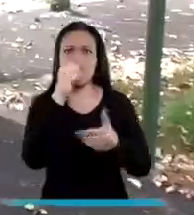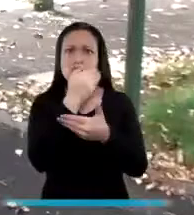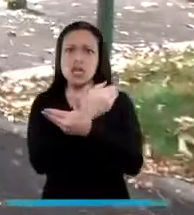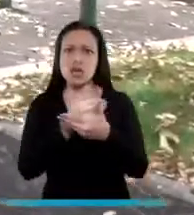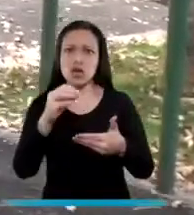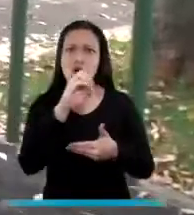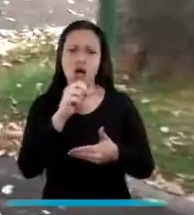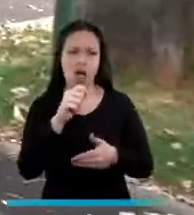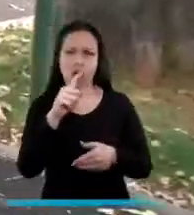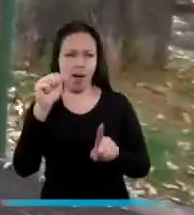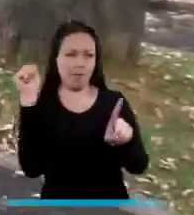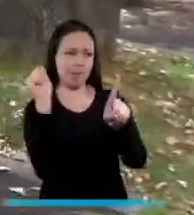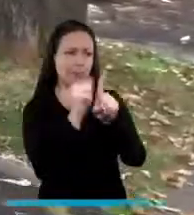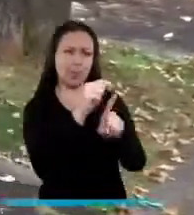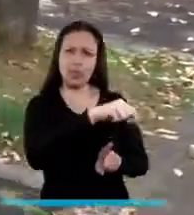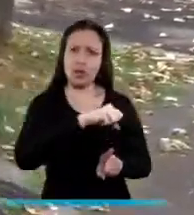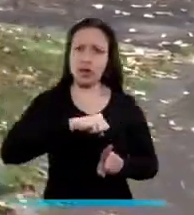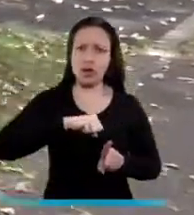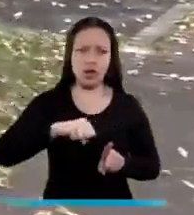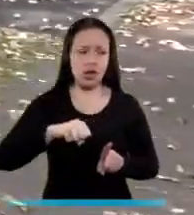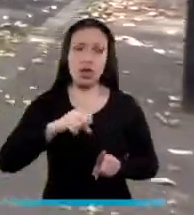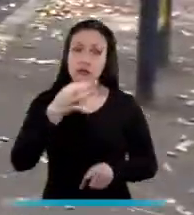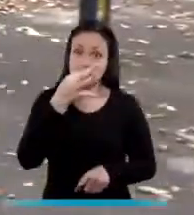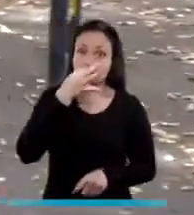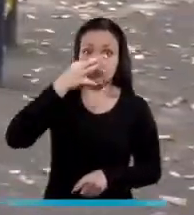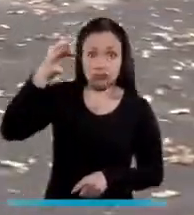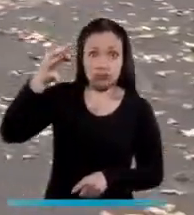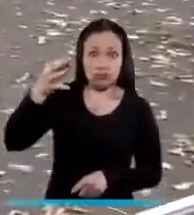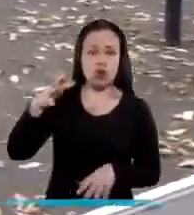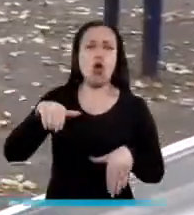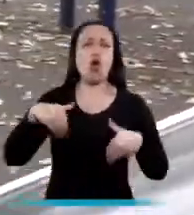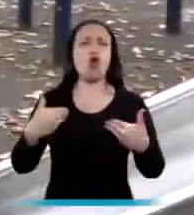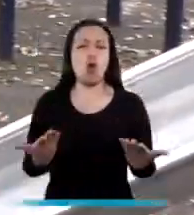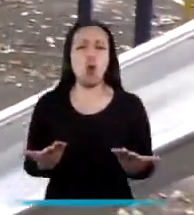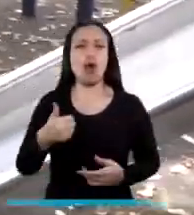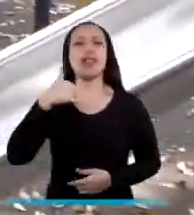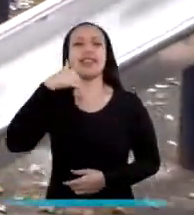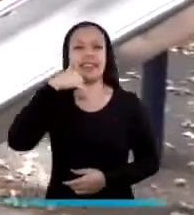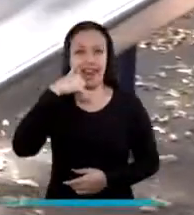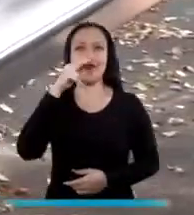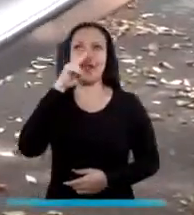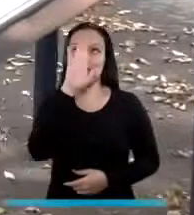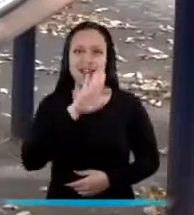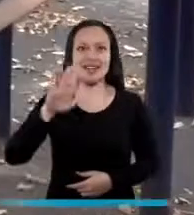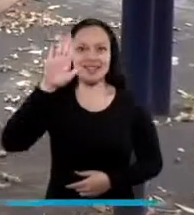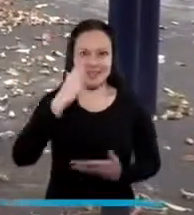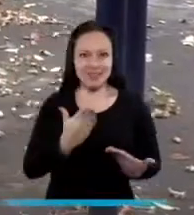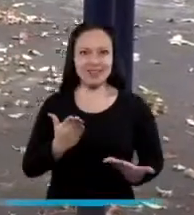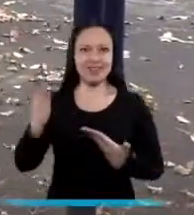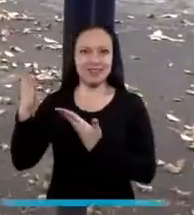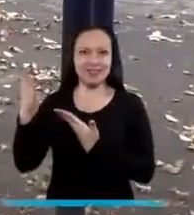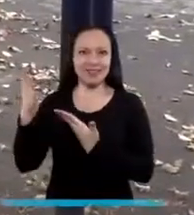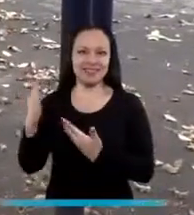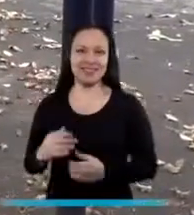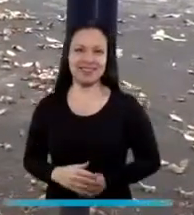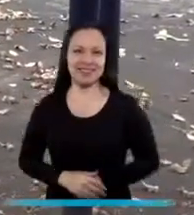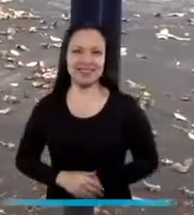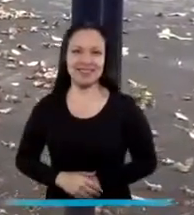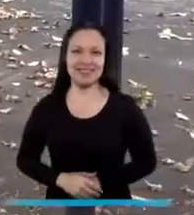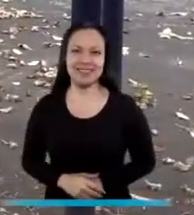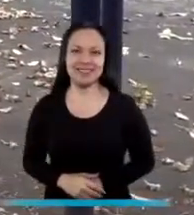ver. Si conocen de algún niño o niña a quien se le estén vulnerando sus derechos, denuncien a través de nuestra línea telefónica